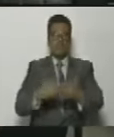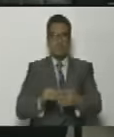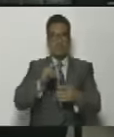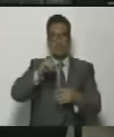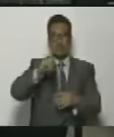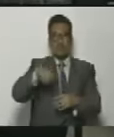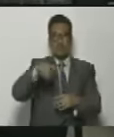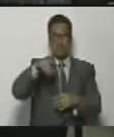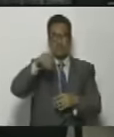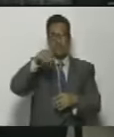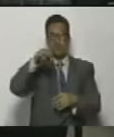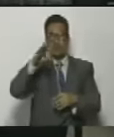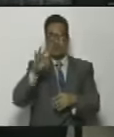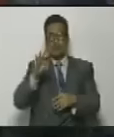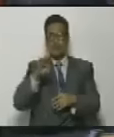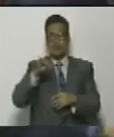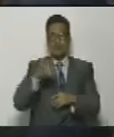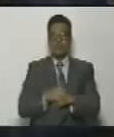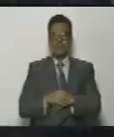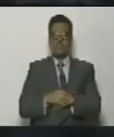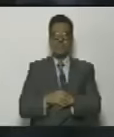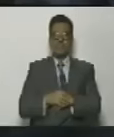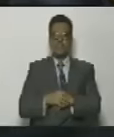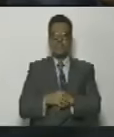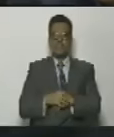Prieto Figueroa, y